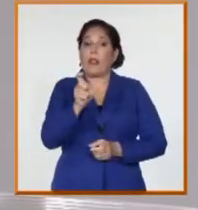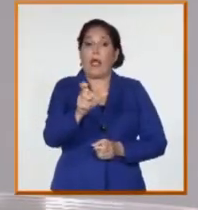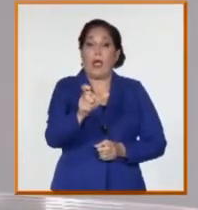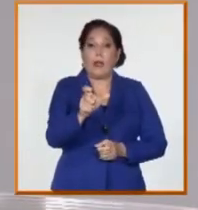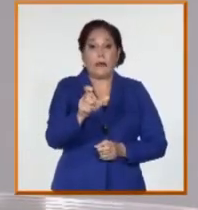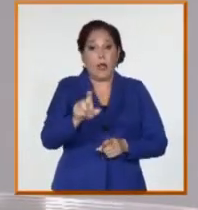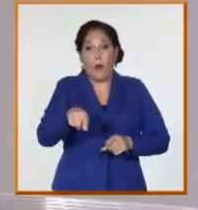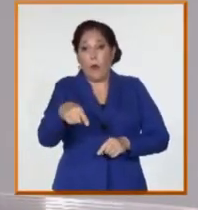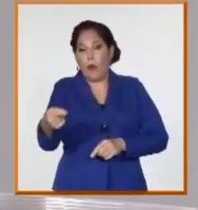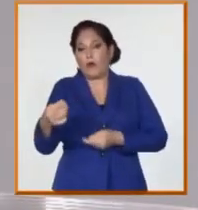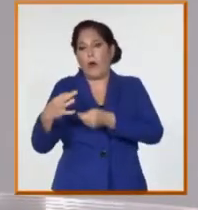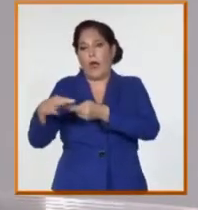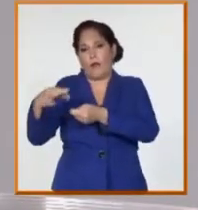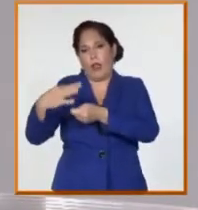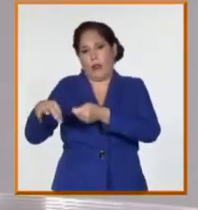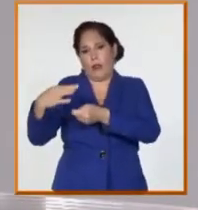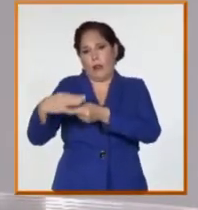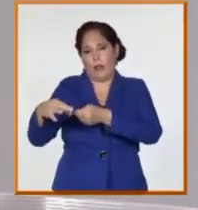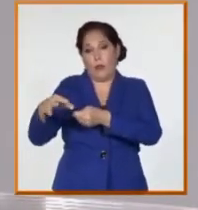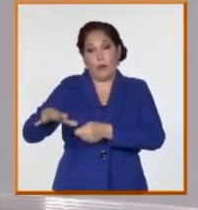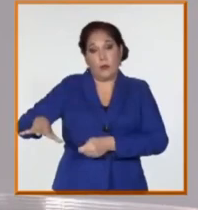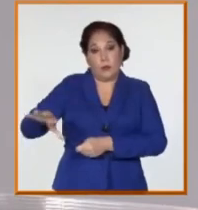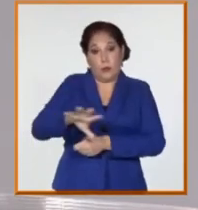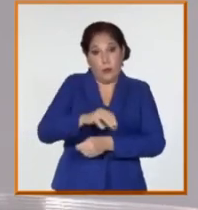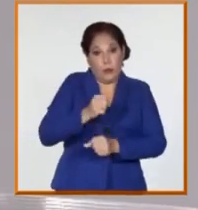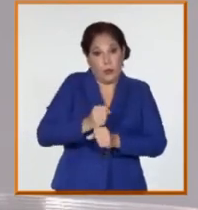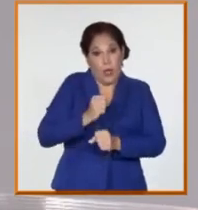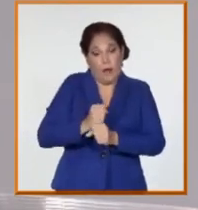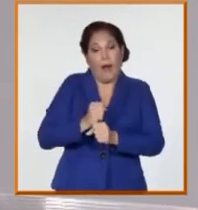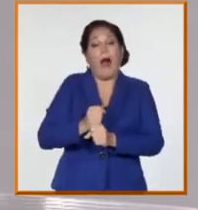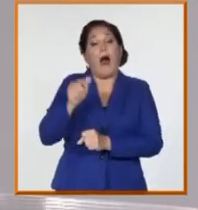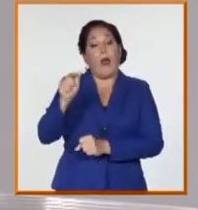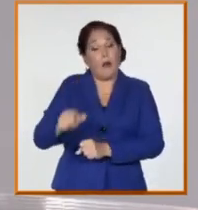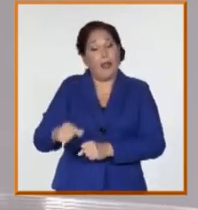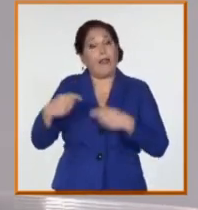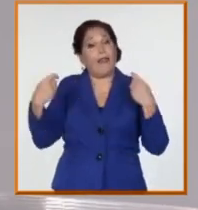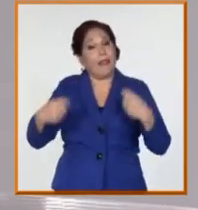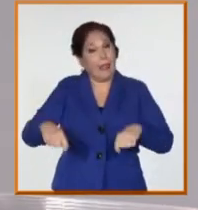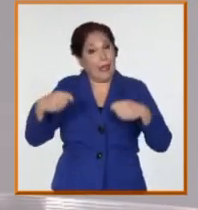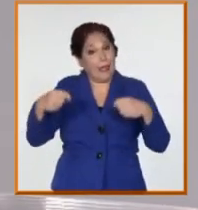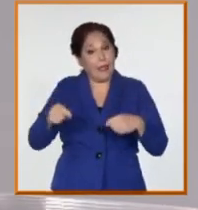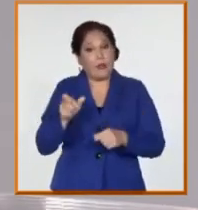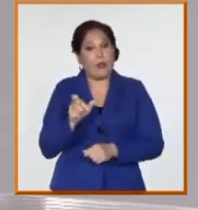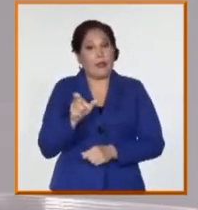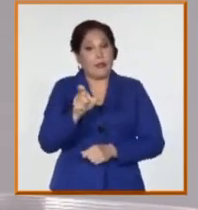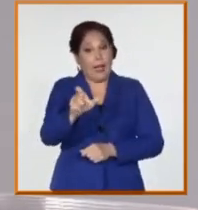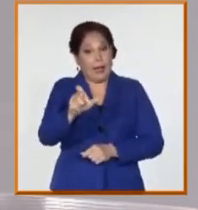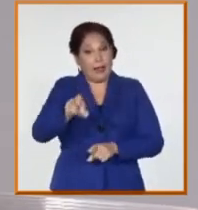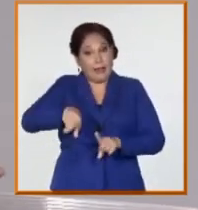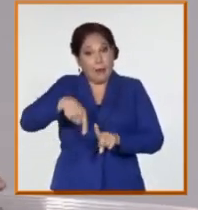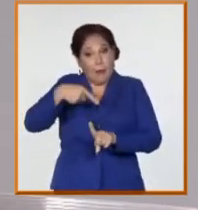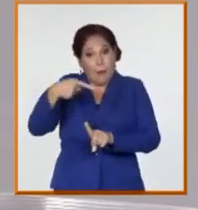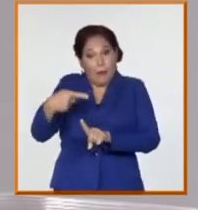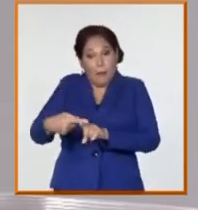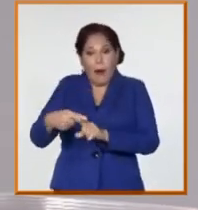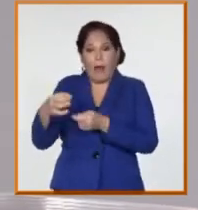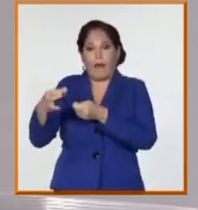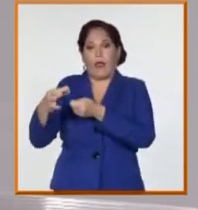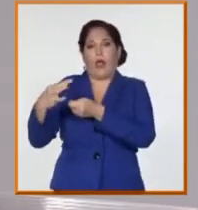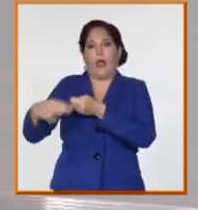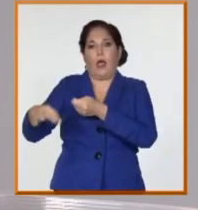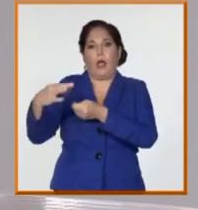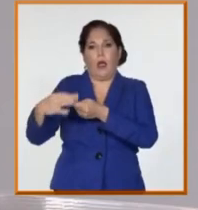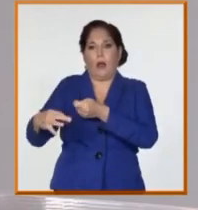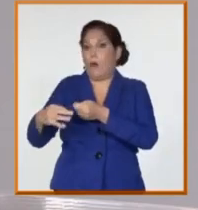tarjeta magnética y una parte de efectivo Porque todos los trabajos tienen derecho a beneficiarse con el comercio electrónico tengan